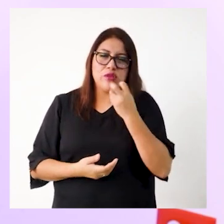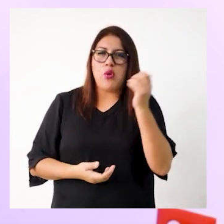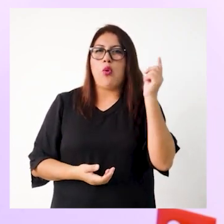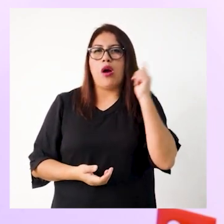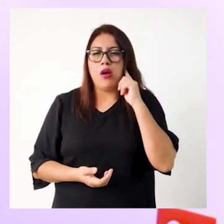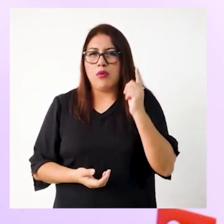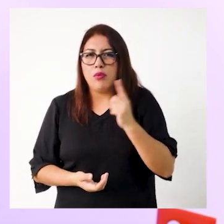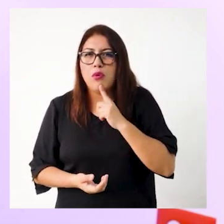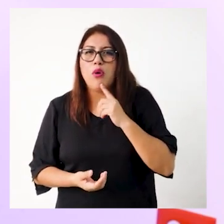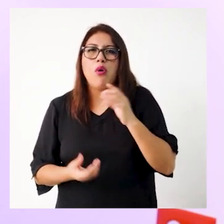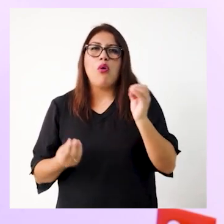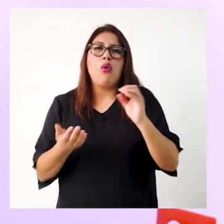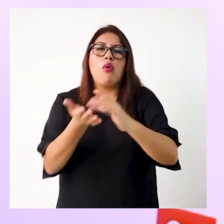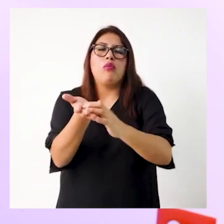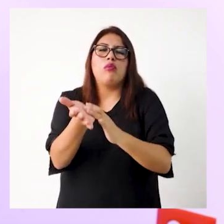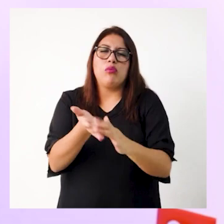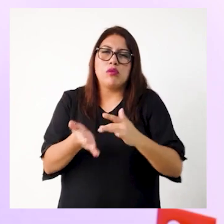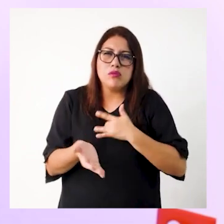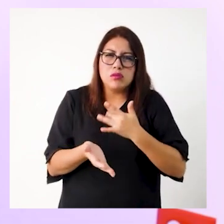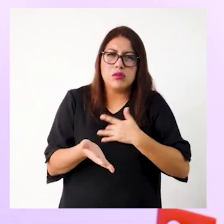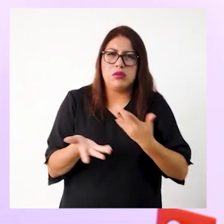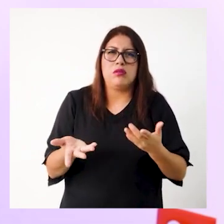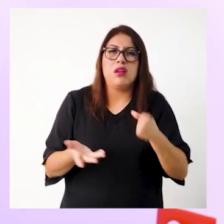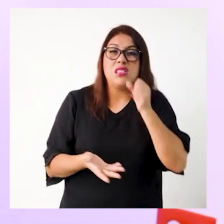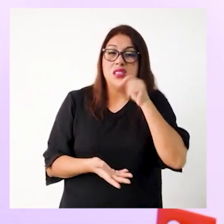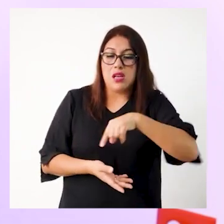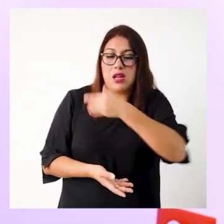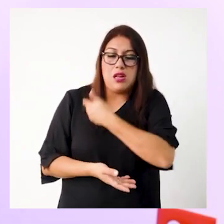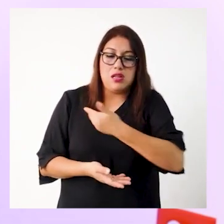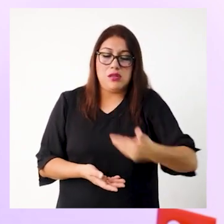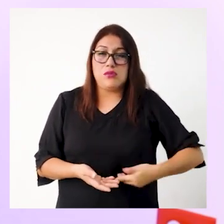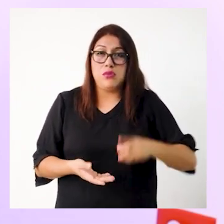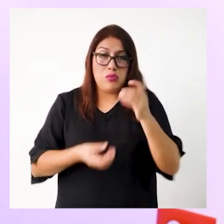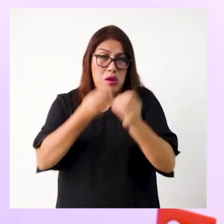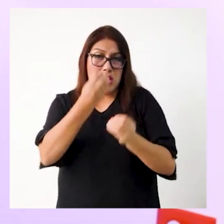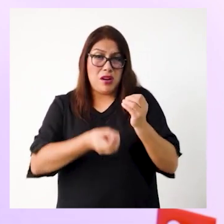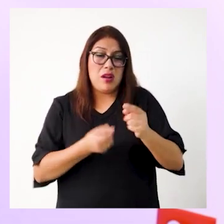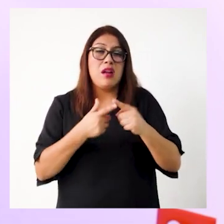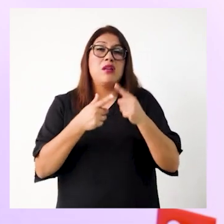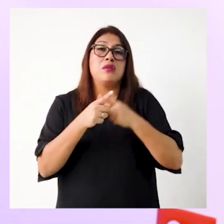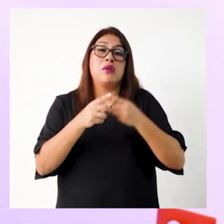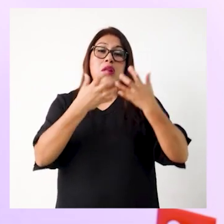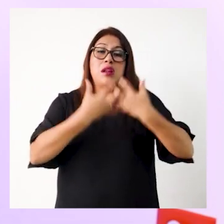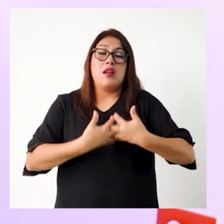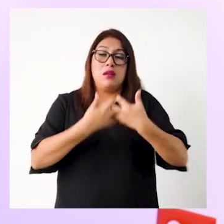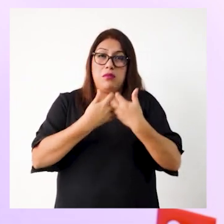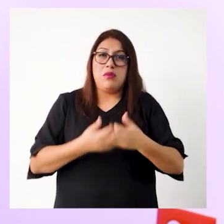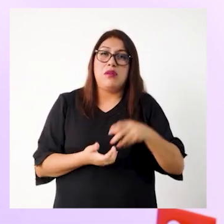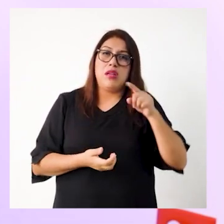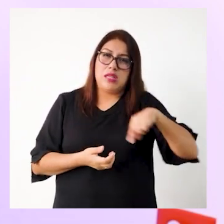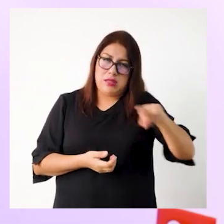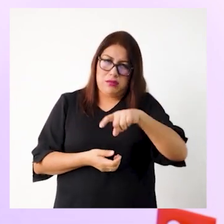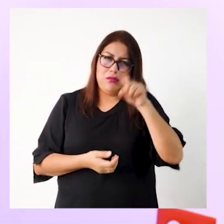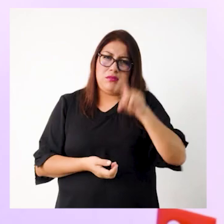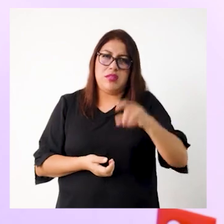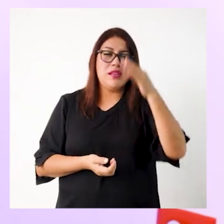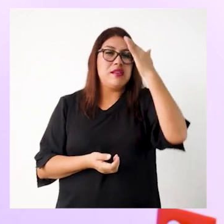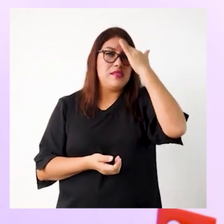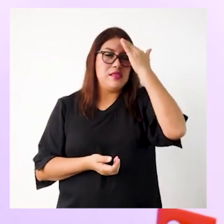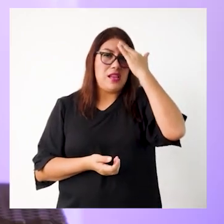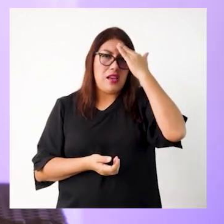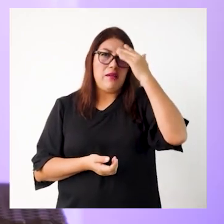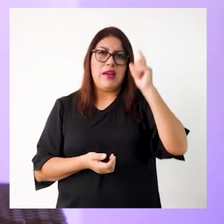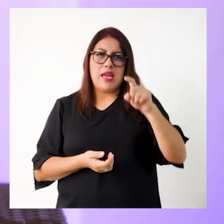sea auditiva, sea táctil, y por eso es que si el Estado no las regula, las empresas de que se traten deberían